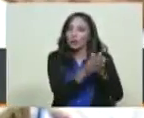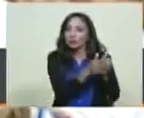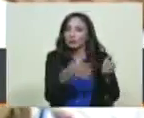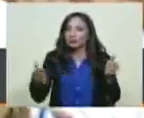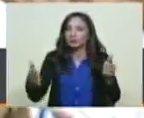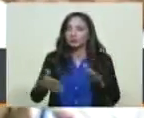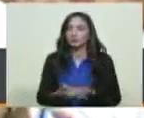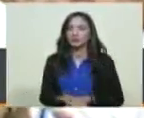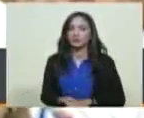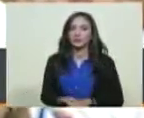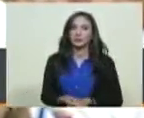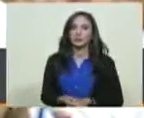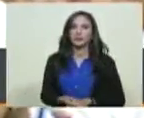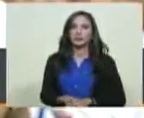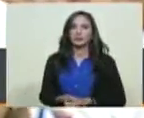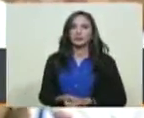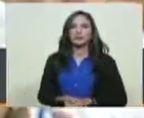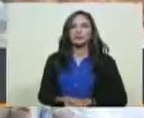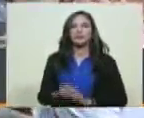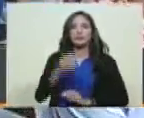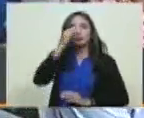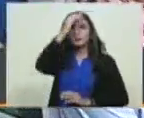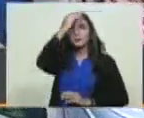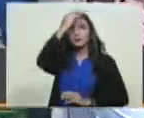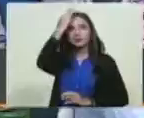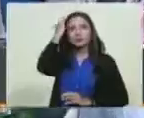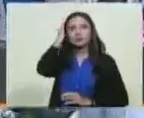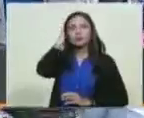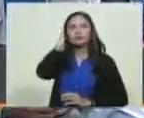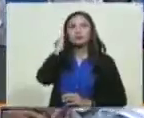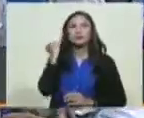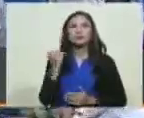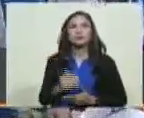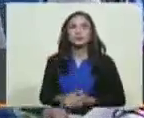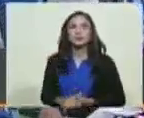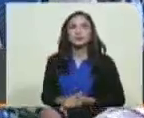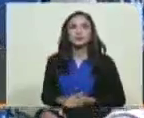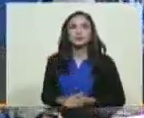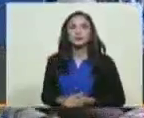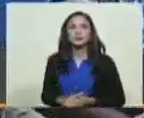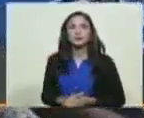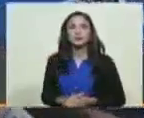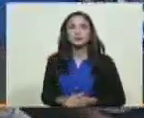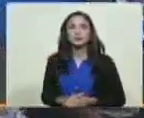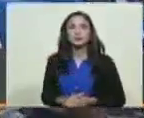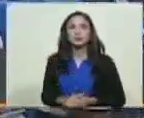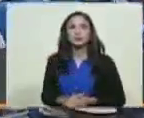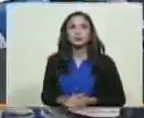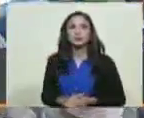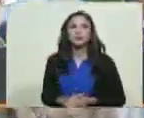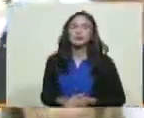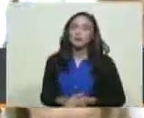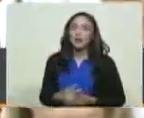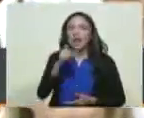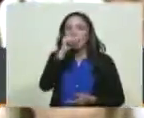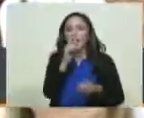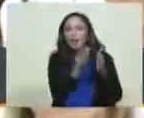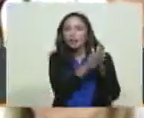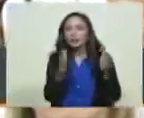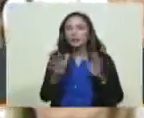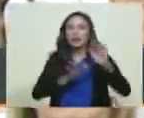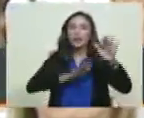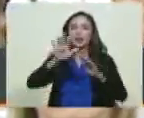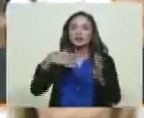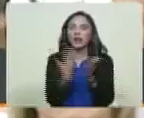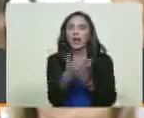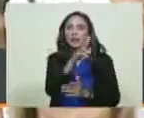sin embargo camaradas yo quiero hacerles una votación con respecto a esto el tema de que sea de 15 a 30